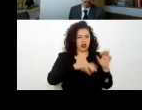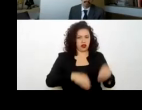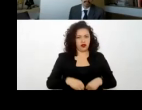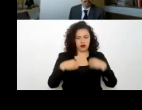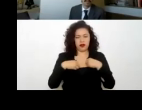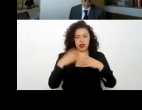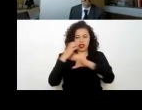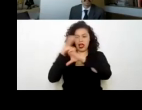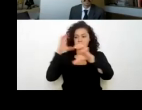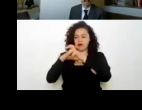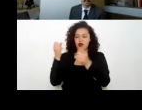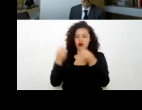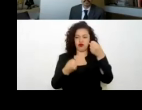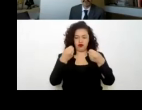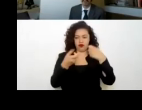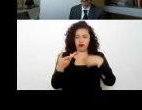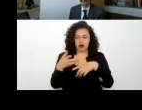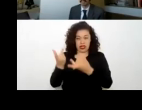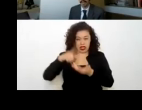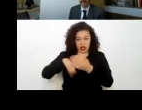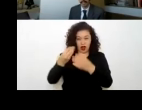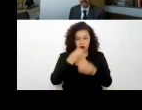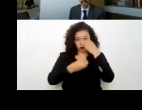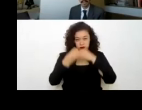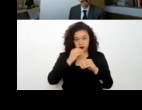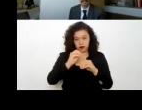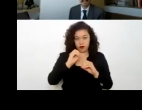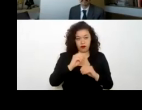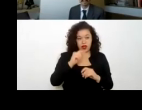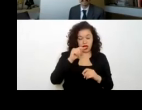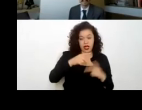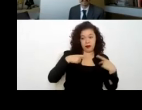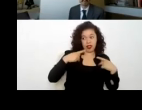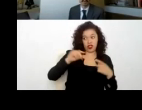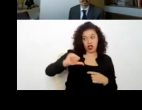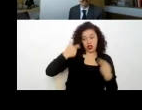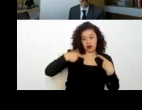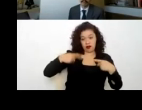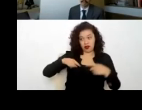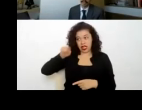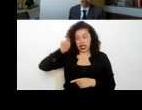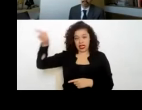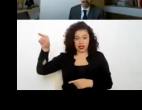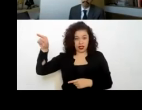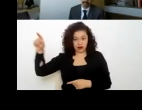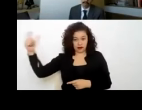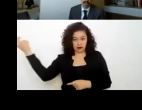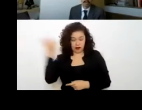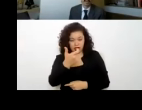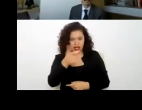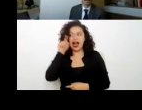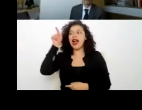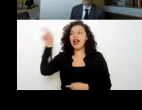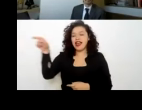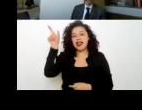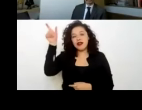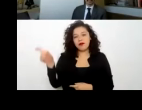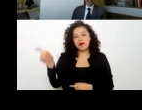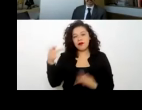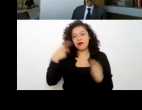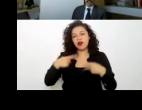de alimentos. Si ese camión lo pagó alguien más, ese alguien más quien lo pagó es el beneficiario controlador.